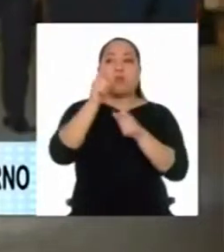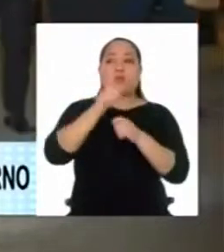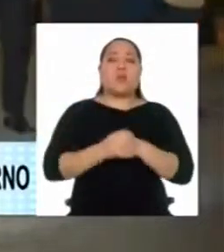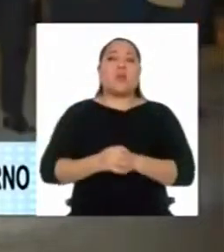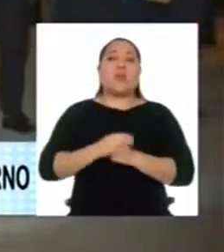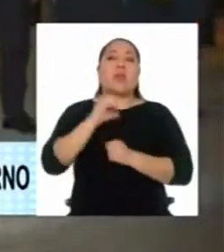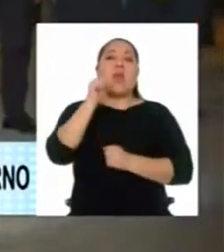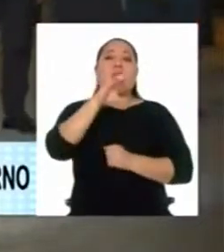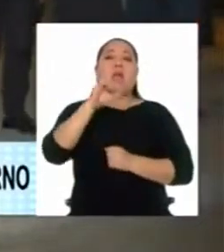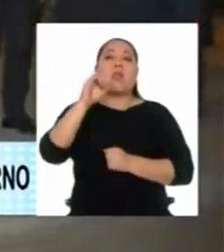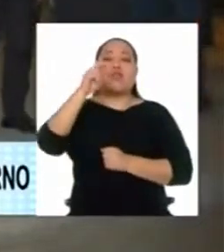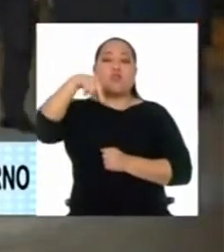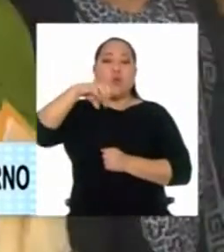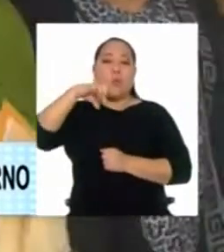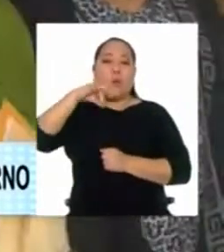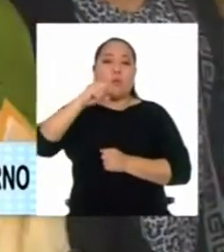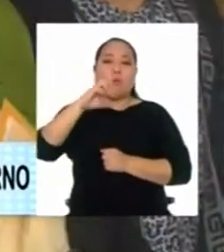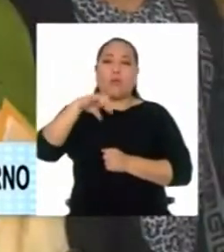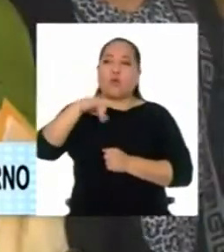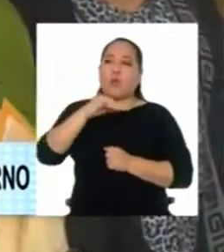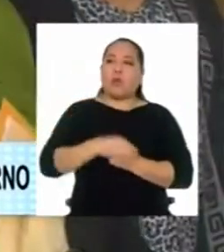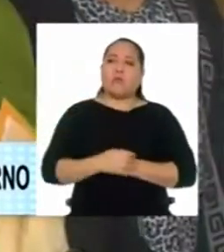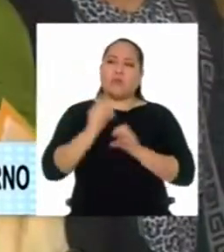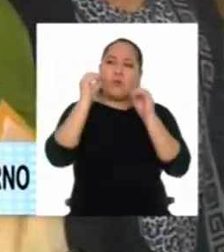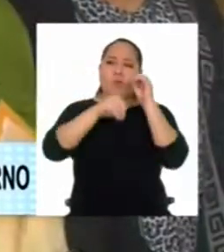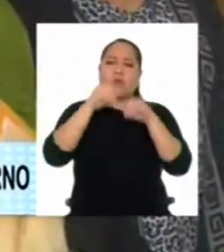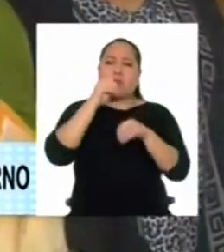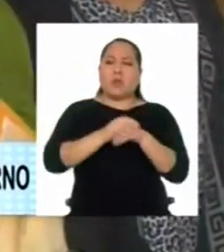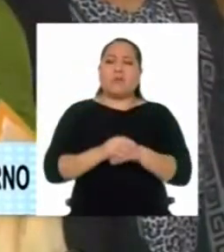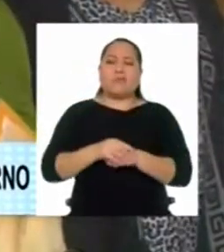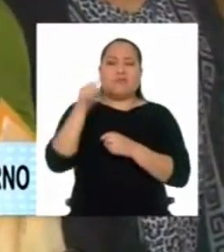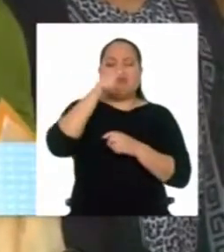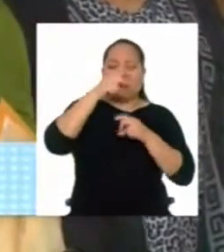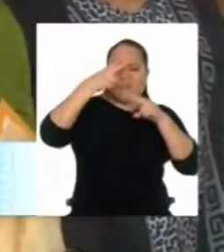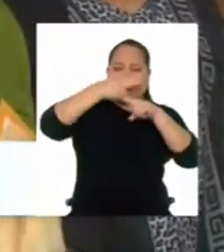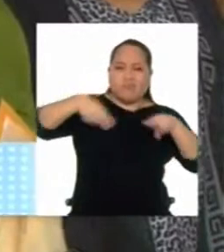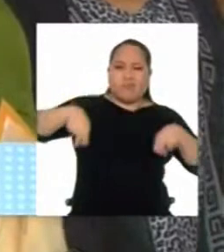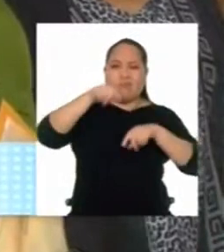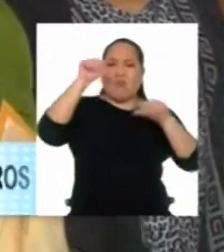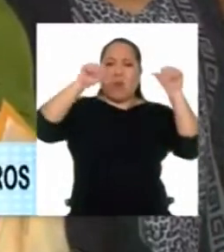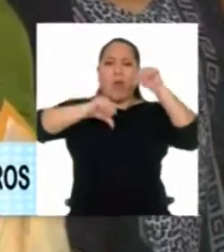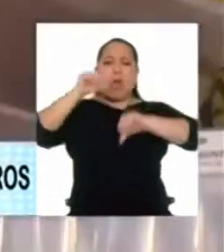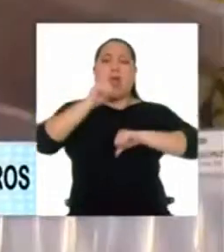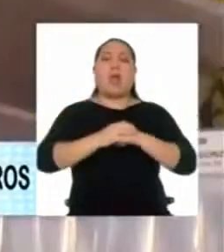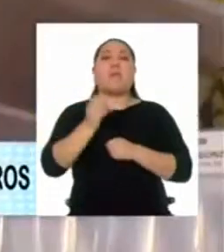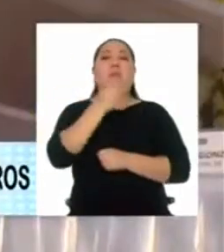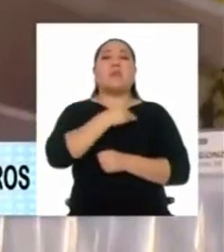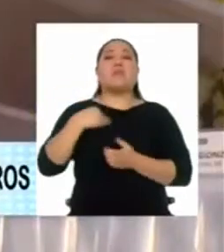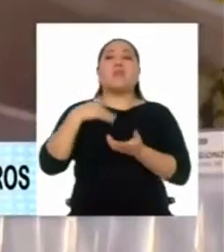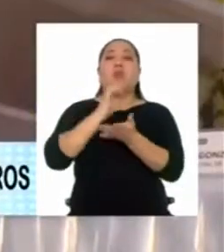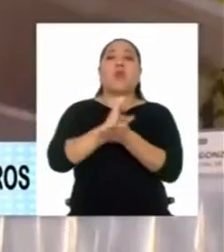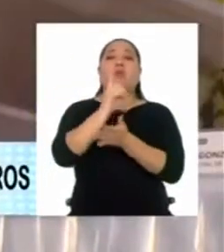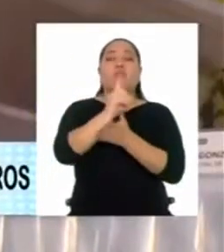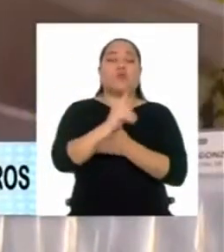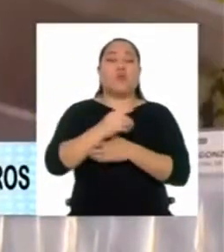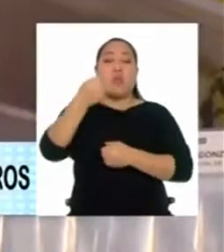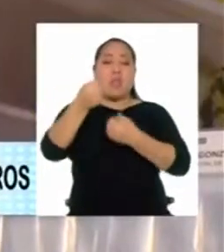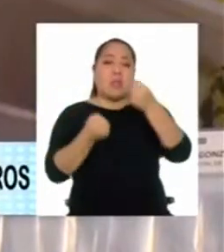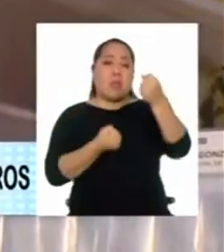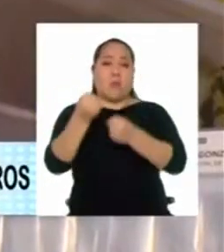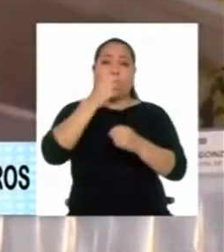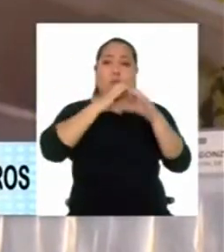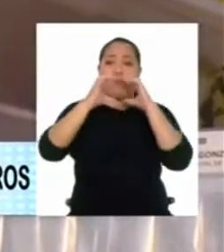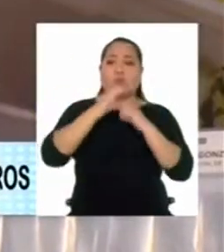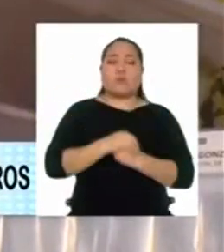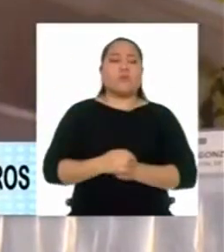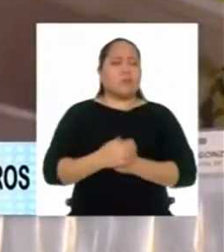Acción Popular de plantear interpelación a los ministros de Educación y de Transportes y Comunicaciones. Tenemos un gabinete